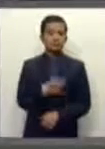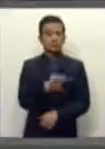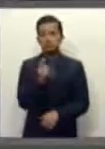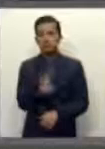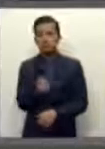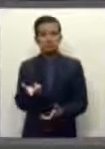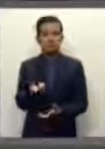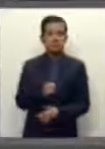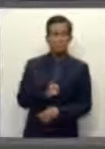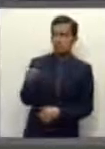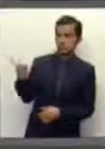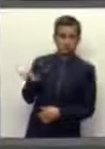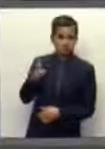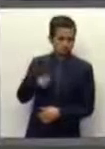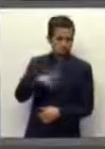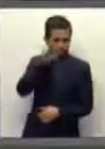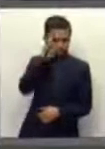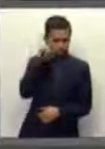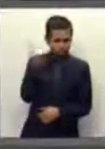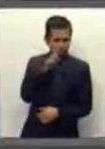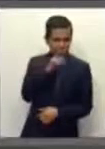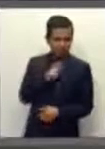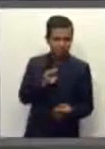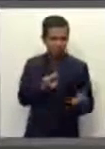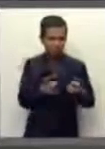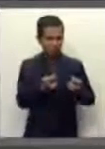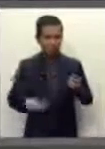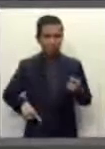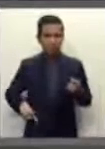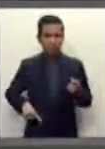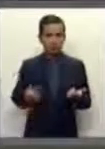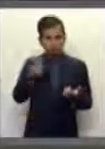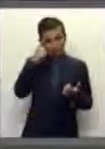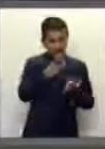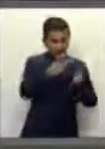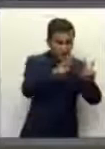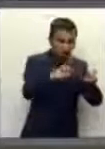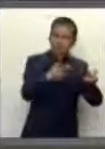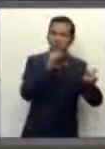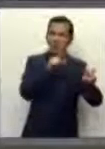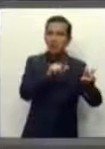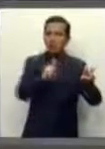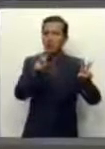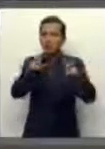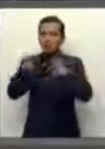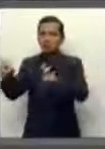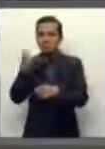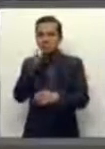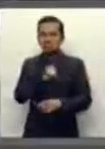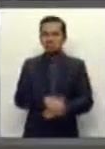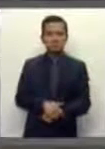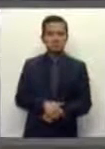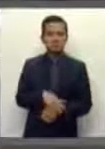tremenda incapacidad para gobernar en esta y en todas las materias. Evidencia la